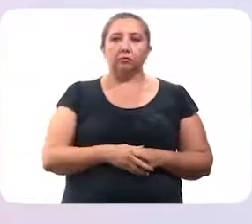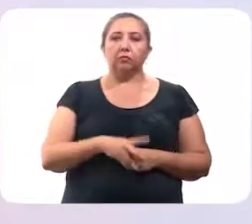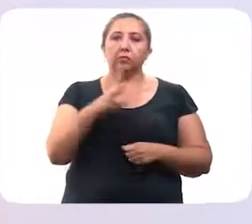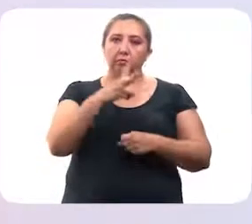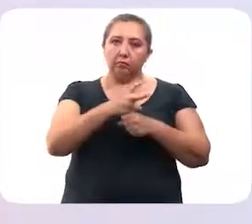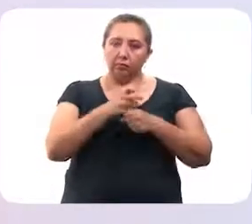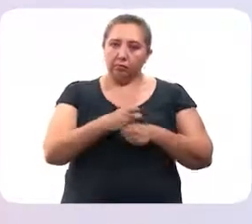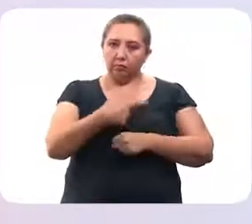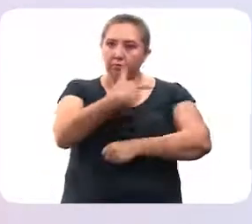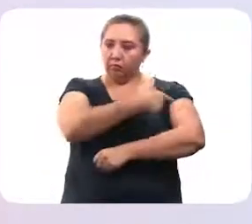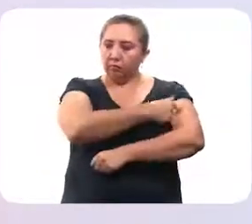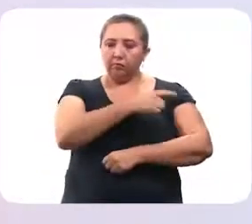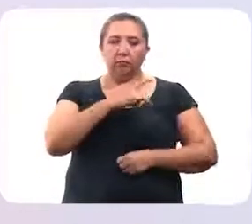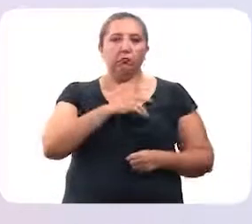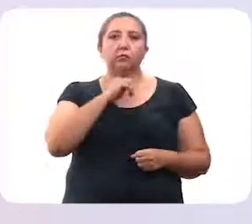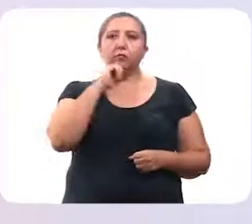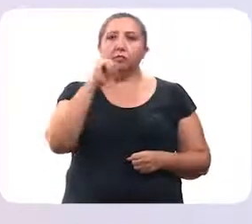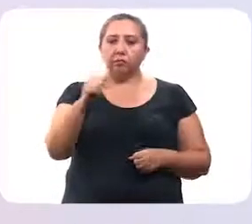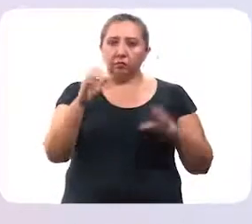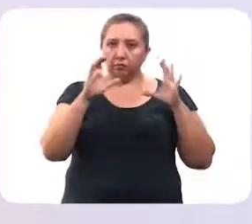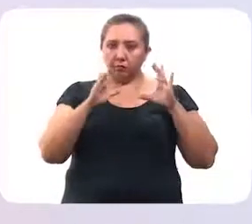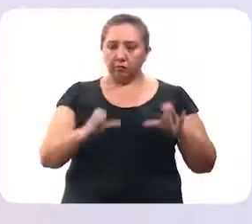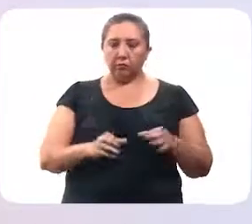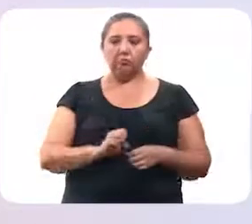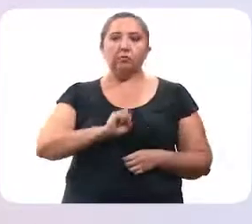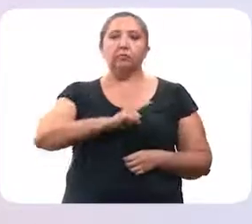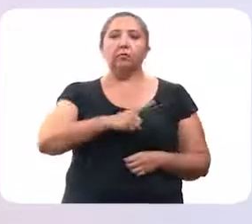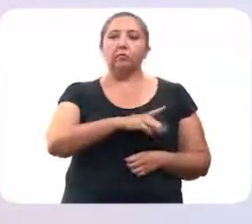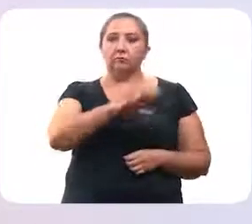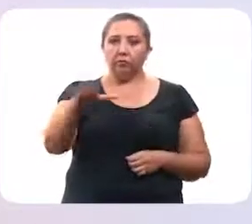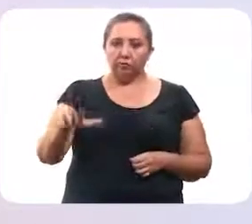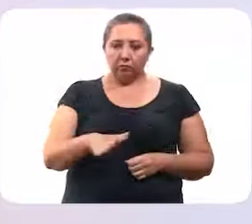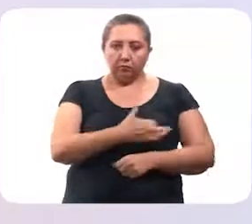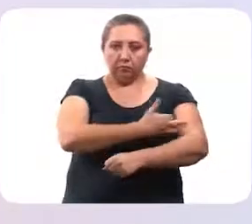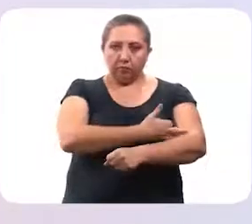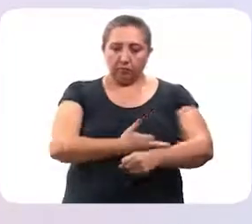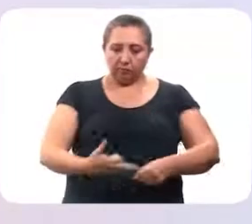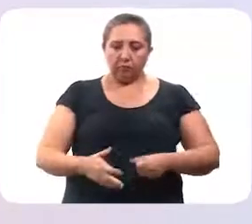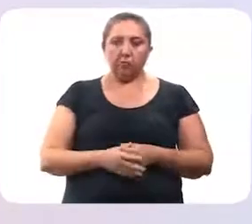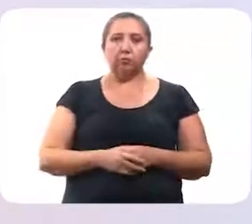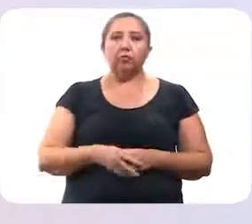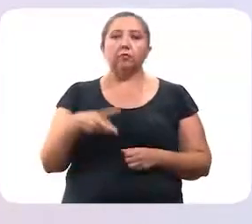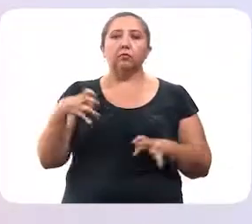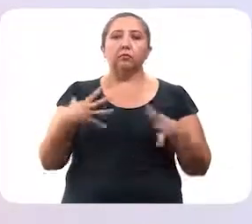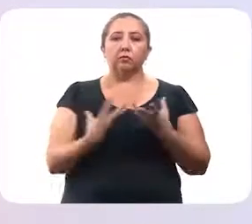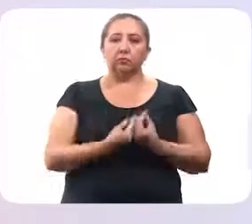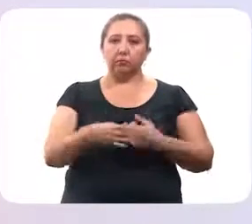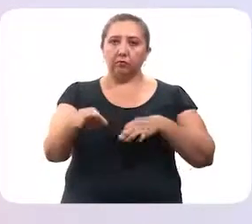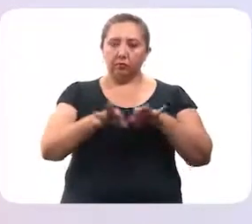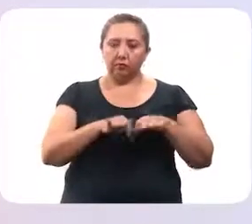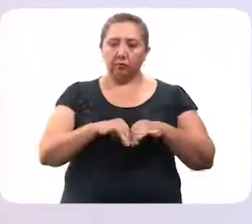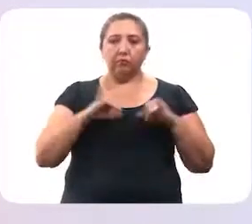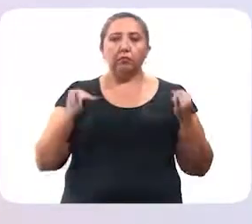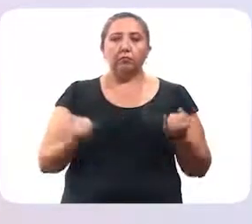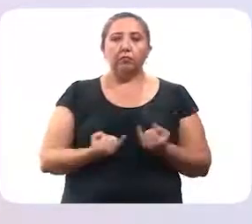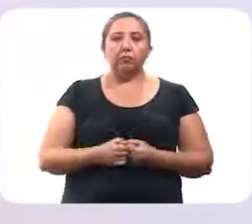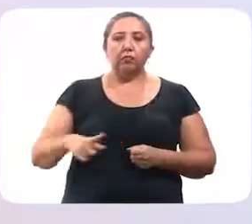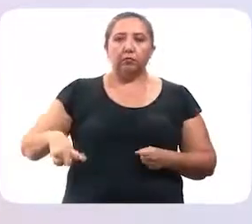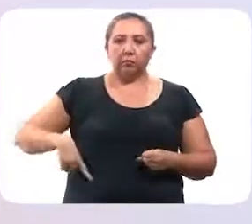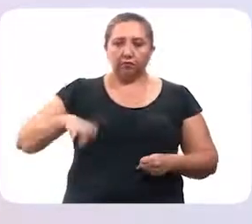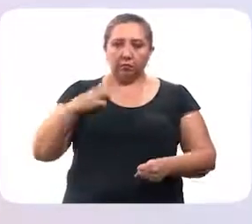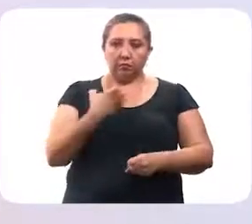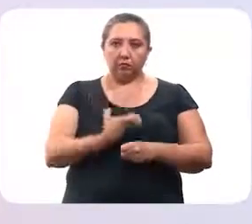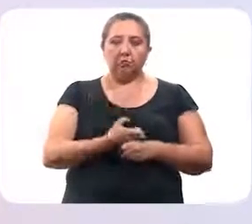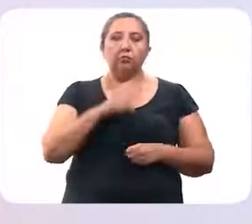Los invitamos a vacunarse sin temor para proteger nuestra salud y la de nuestras familias. Estamos trabajando de manera conjunta el Gobierno